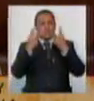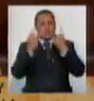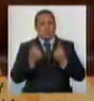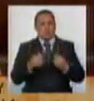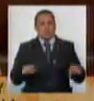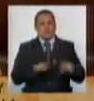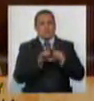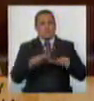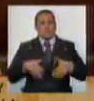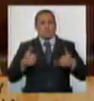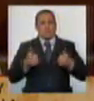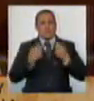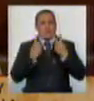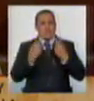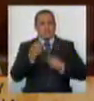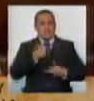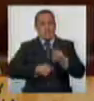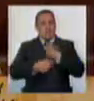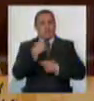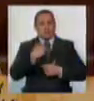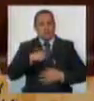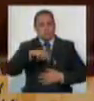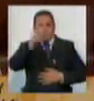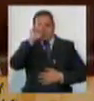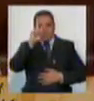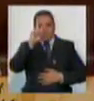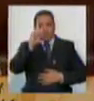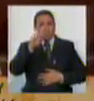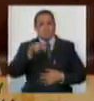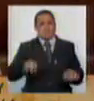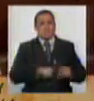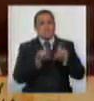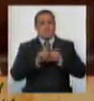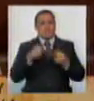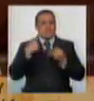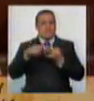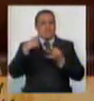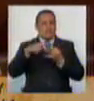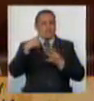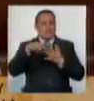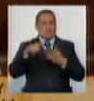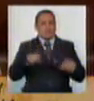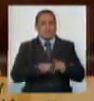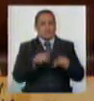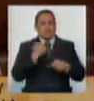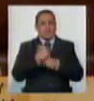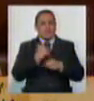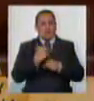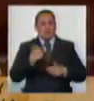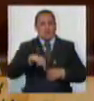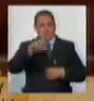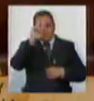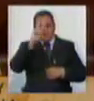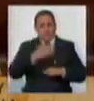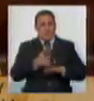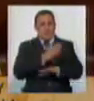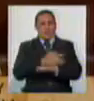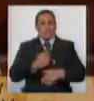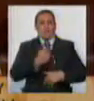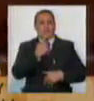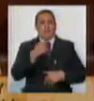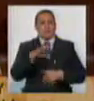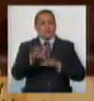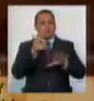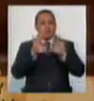y posibilidades de negocios en nuestro país, las numerosas ocasiones en que nuestro país ha sido